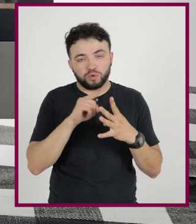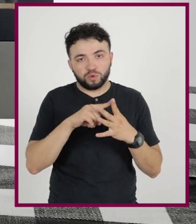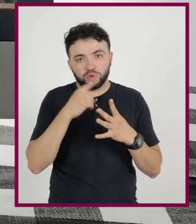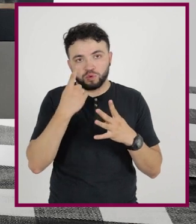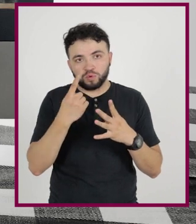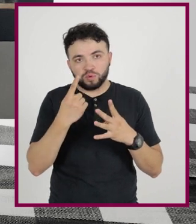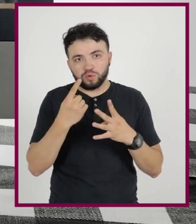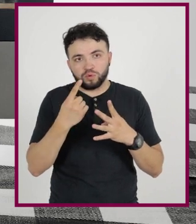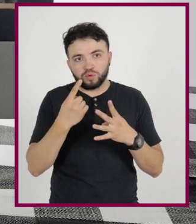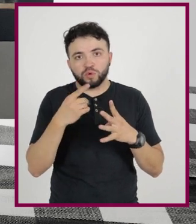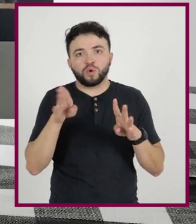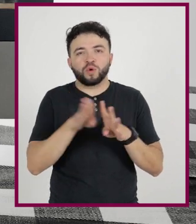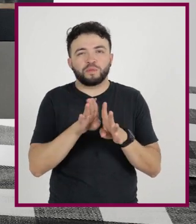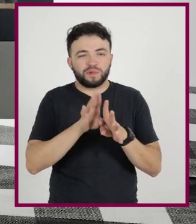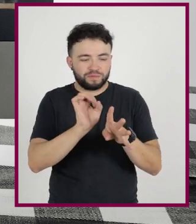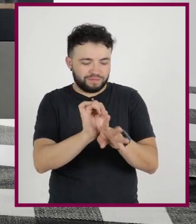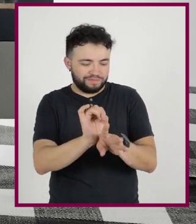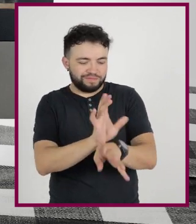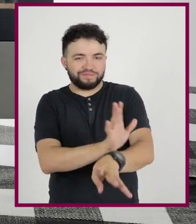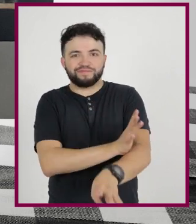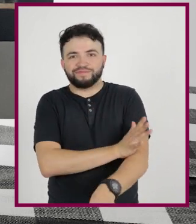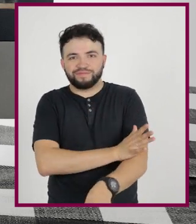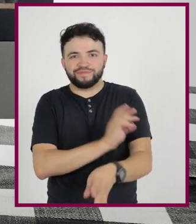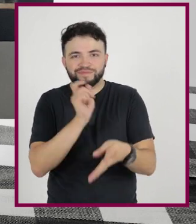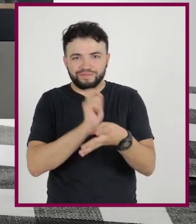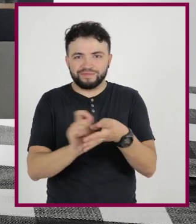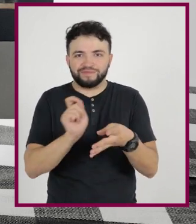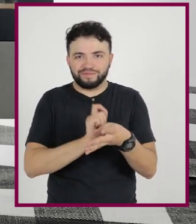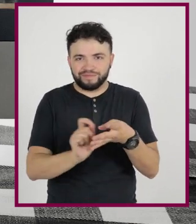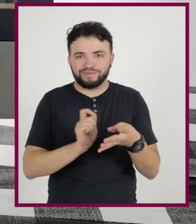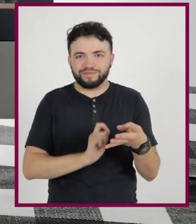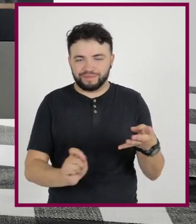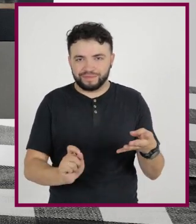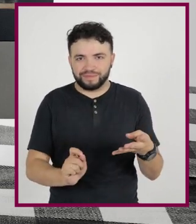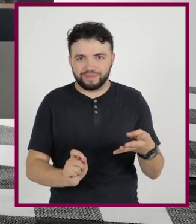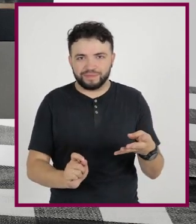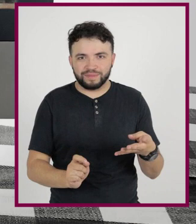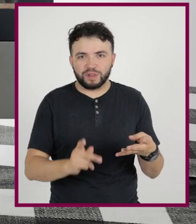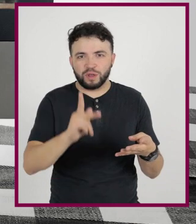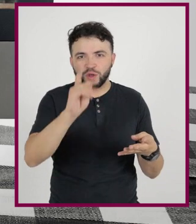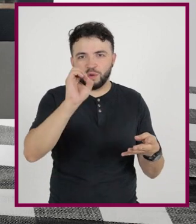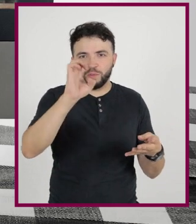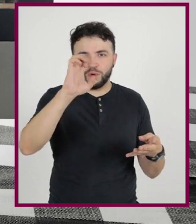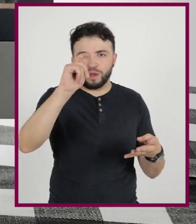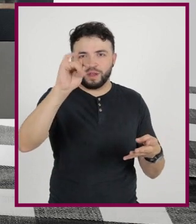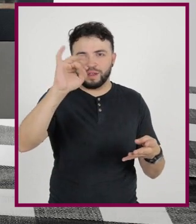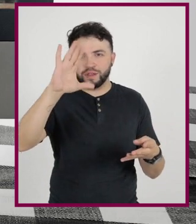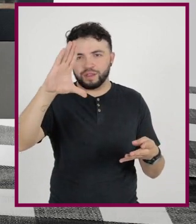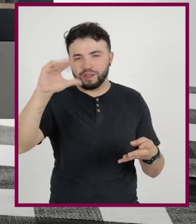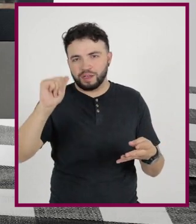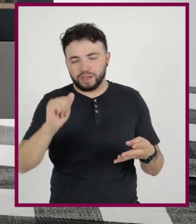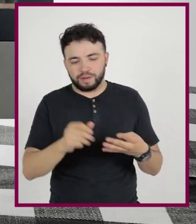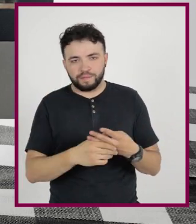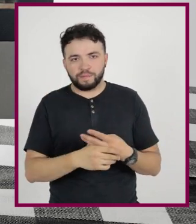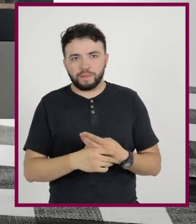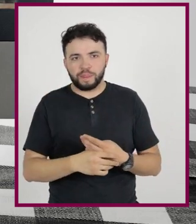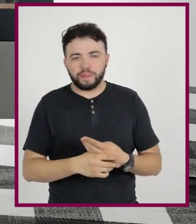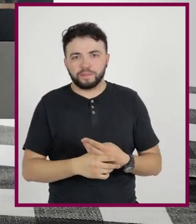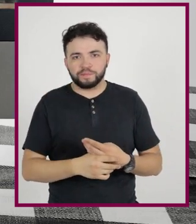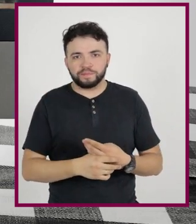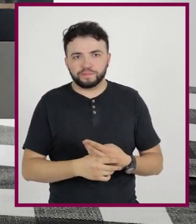principales. Una es que hay una intención poética, es decir, que se busca una experiencia